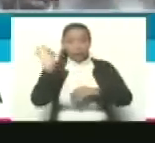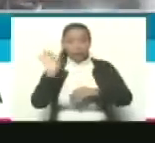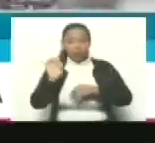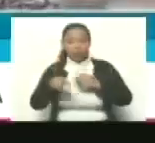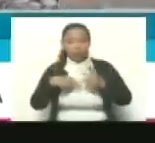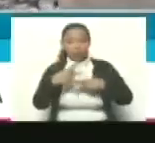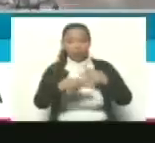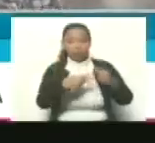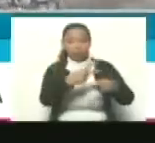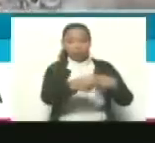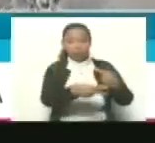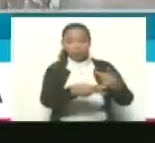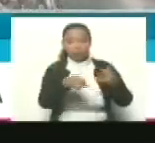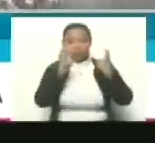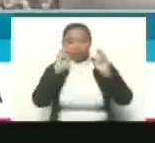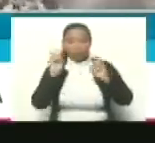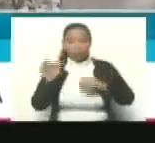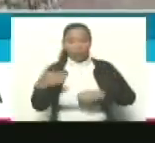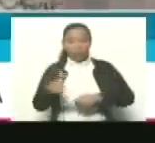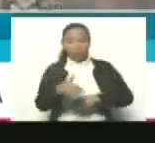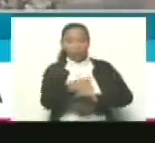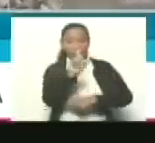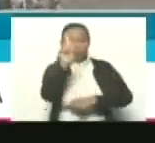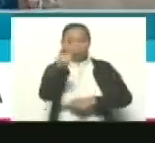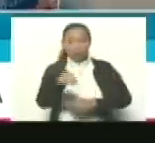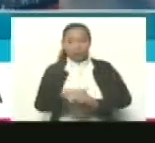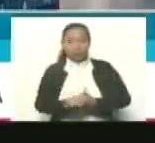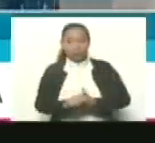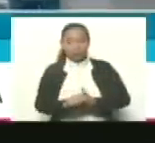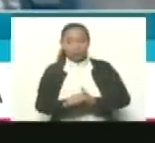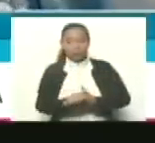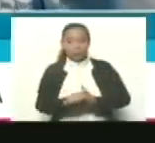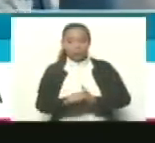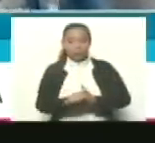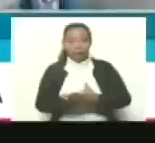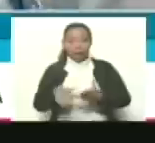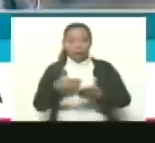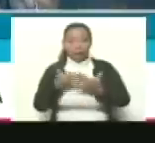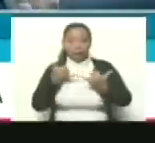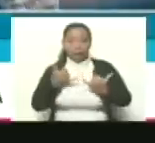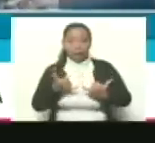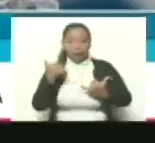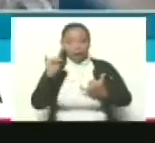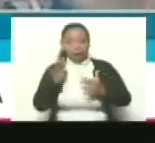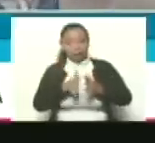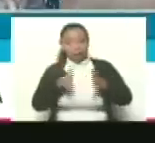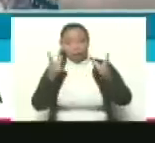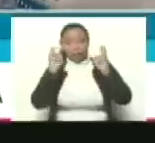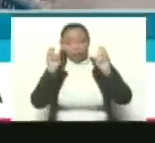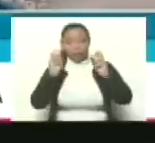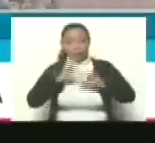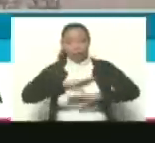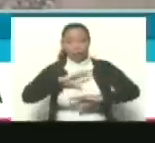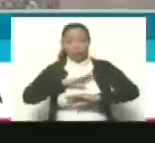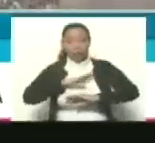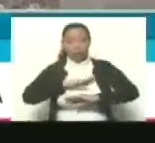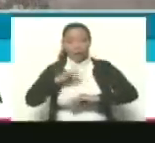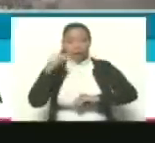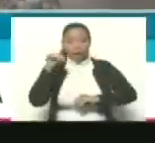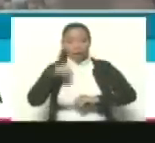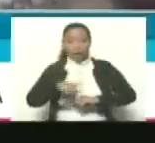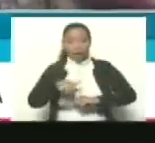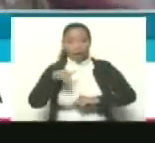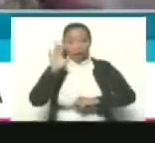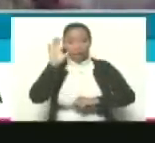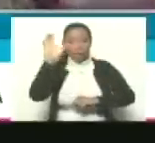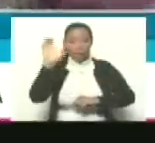producción de conserva en materia de sardina también. De tal manera que lo que hasta ahora llevamos es un gran elemento de bienestar que está inundando nuestra